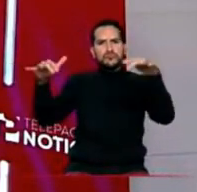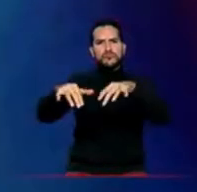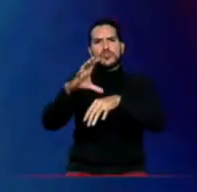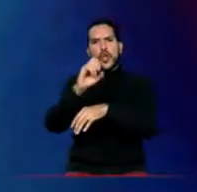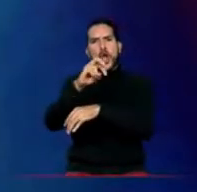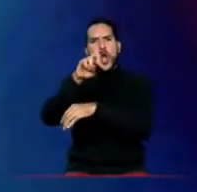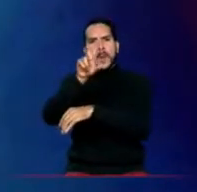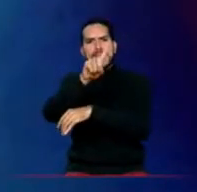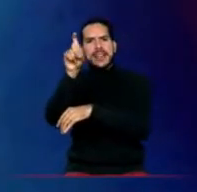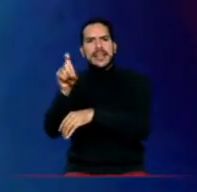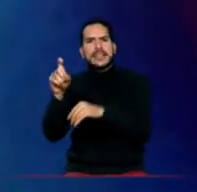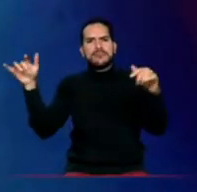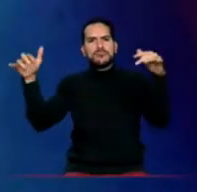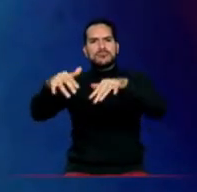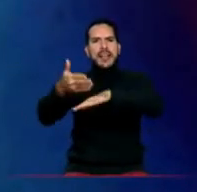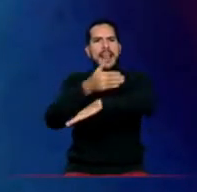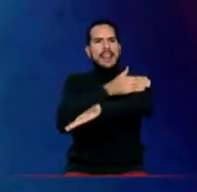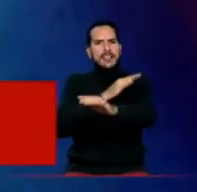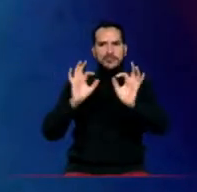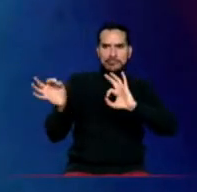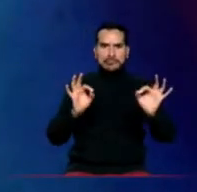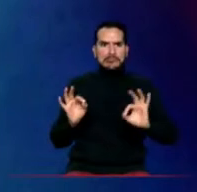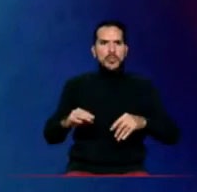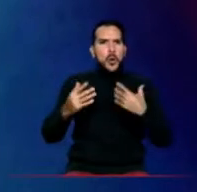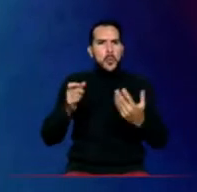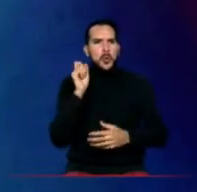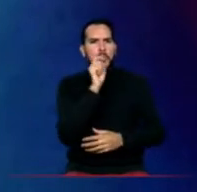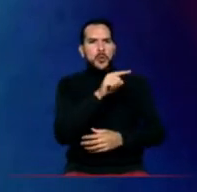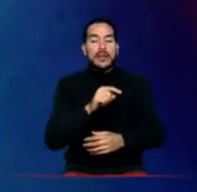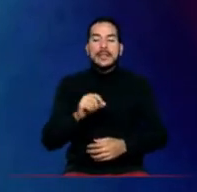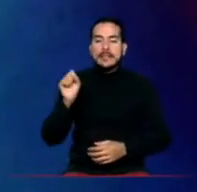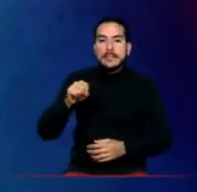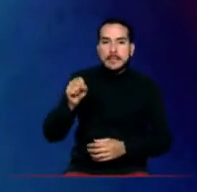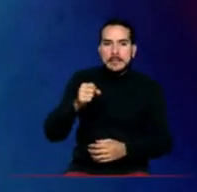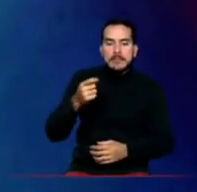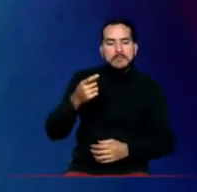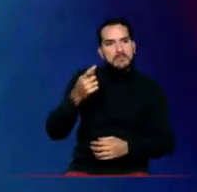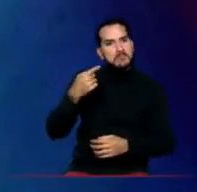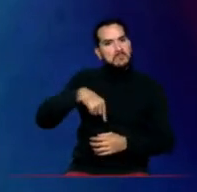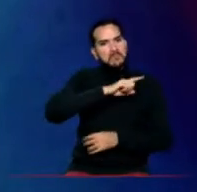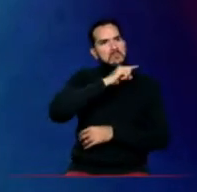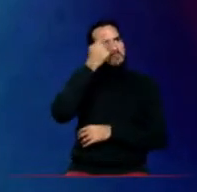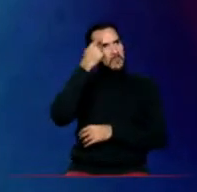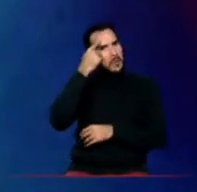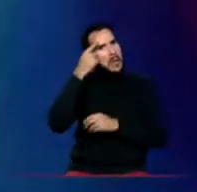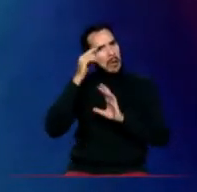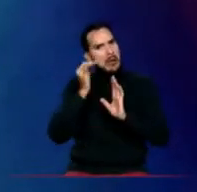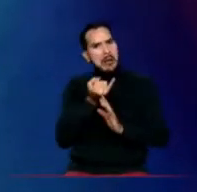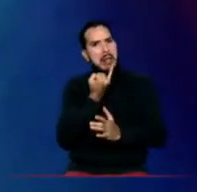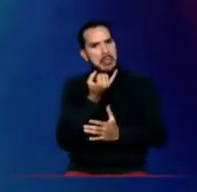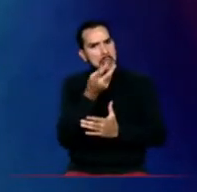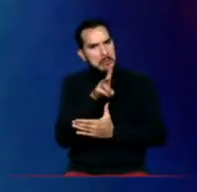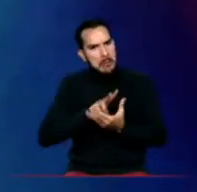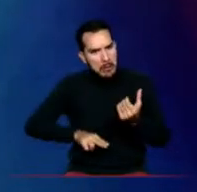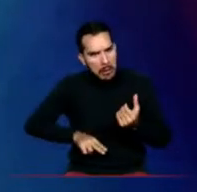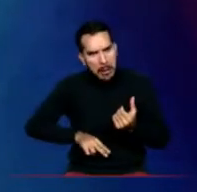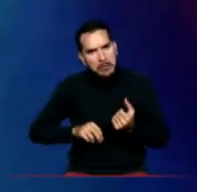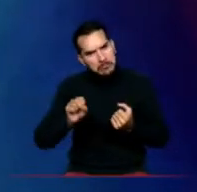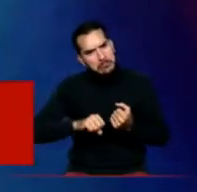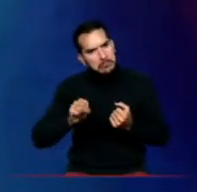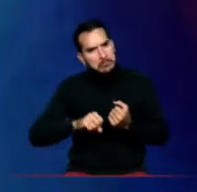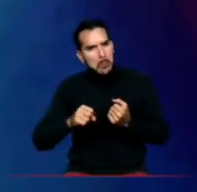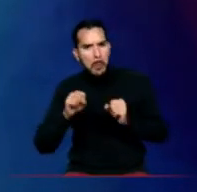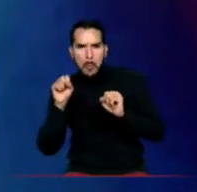sin duda el tema de una segunda lengua que se puede hablar es un tema importantísimo, sobre todo